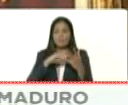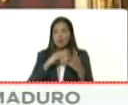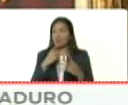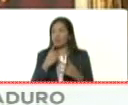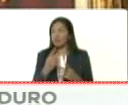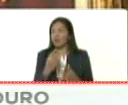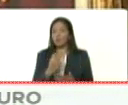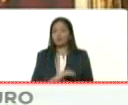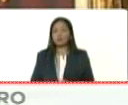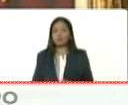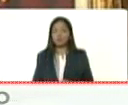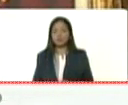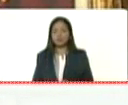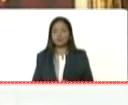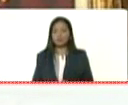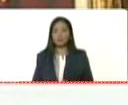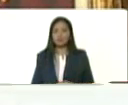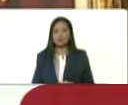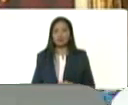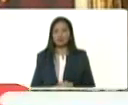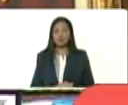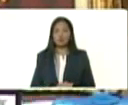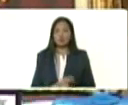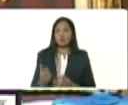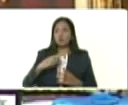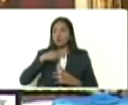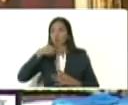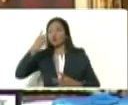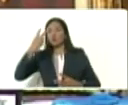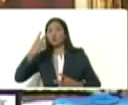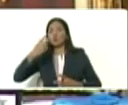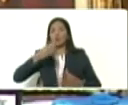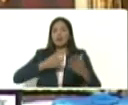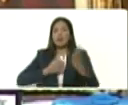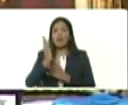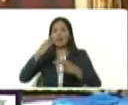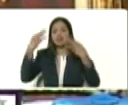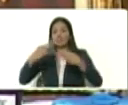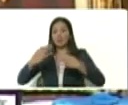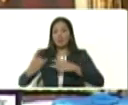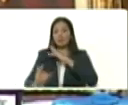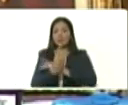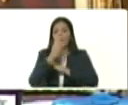digamos, desde los cuatro vientos, leales siempre.